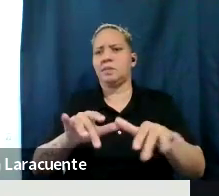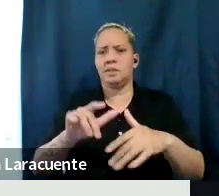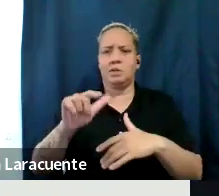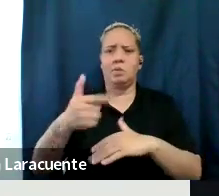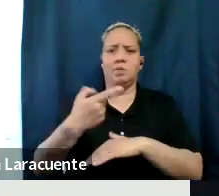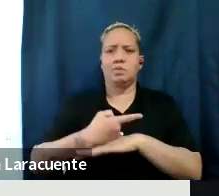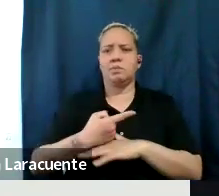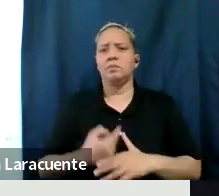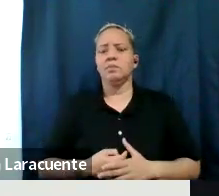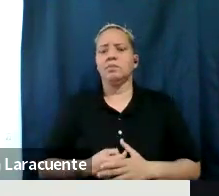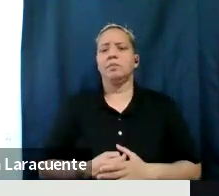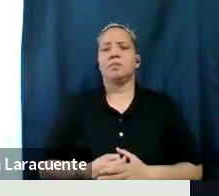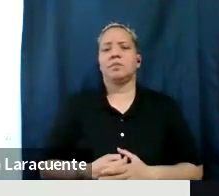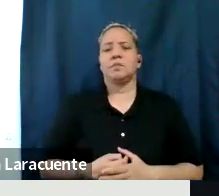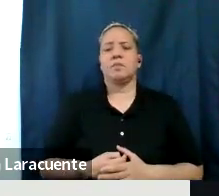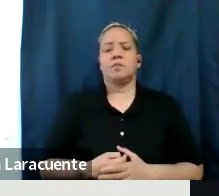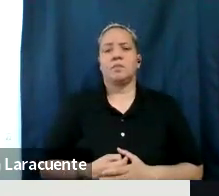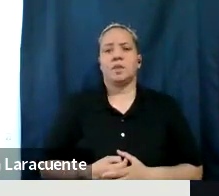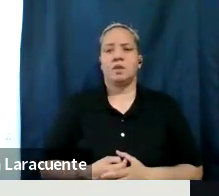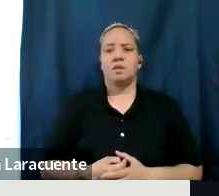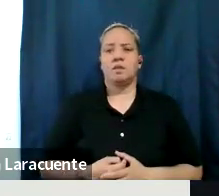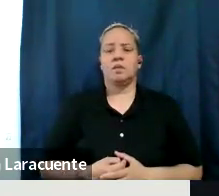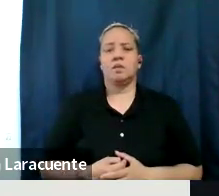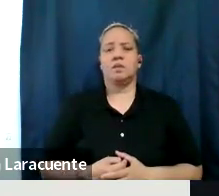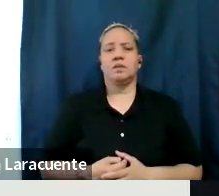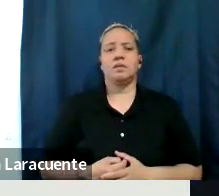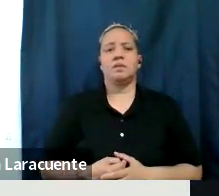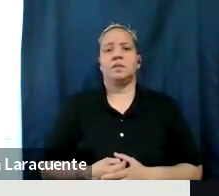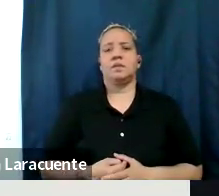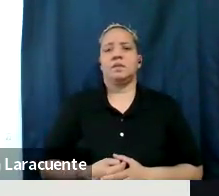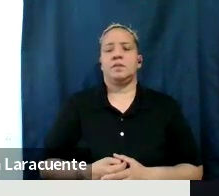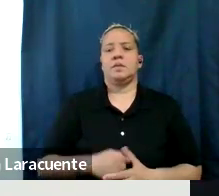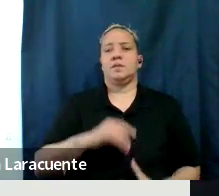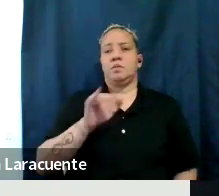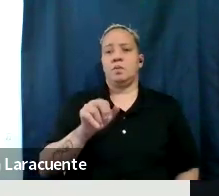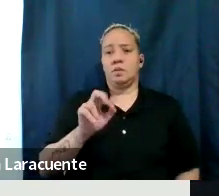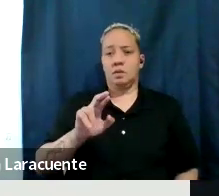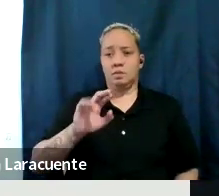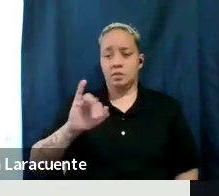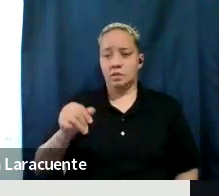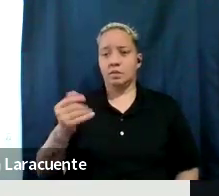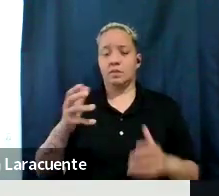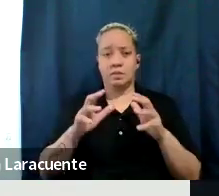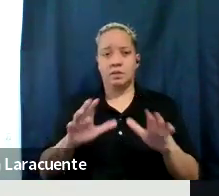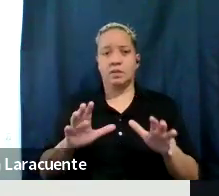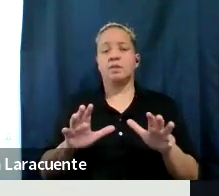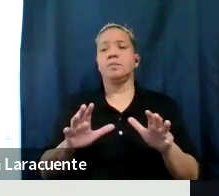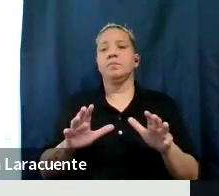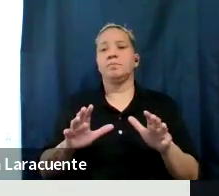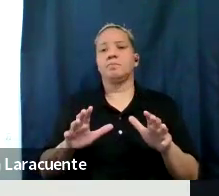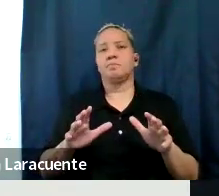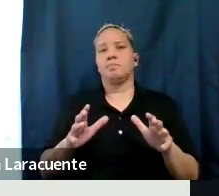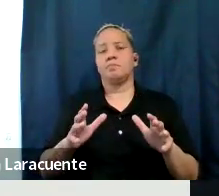¿no? Por tanto, como en ese entonces Juan Ramón Jiménez ya ha tomado,